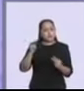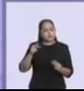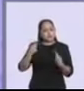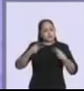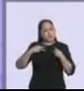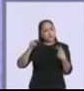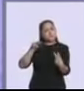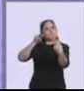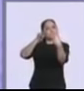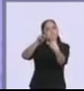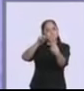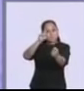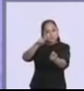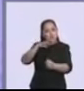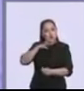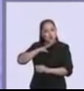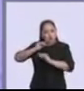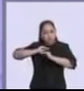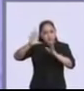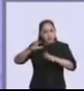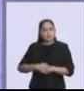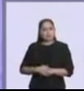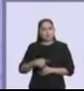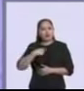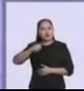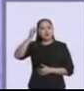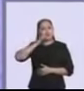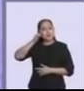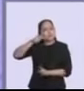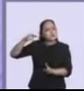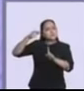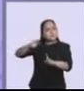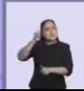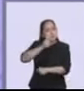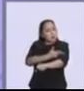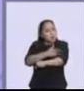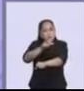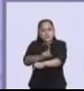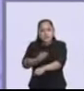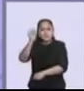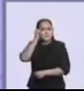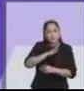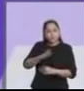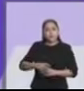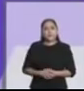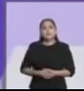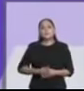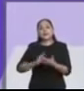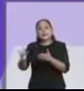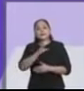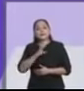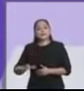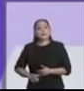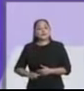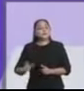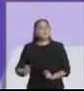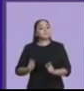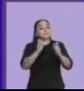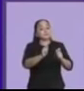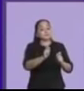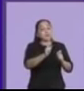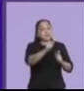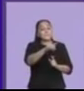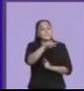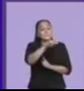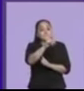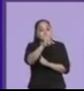los ojos y decirles con toda claridad que siempre me he conducido con honestidad. ¿En la palabra? No solamente señalar